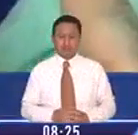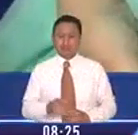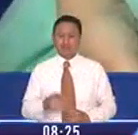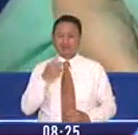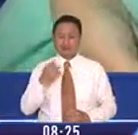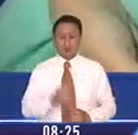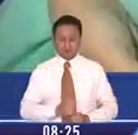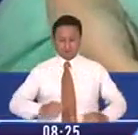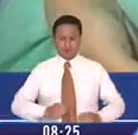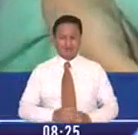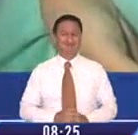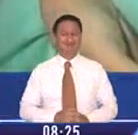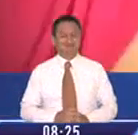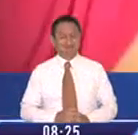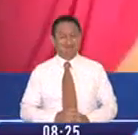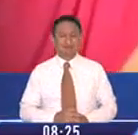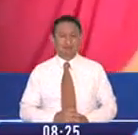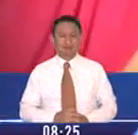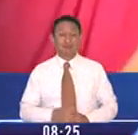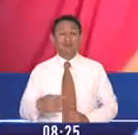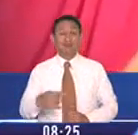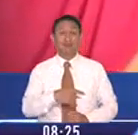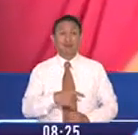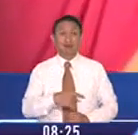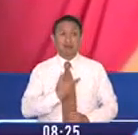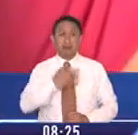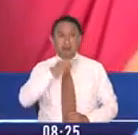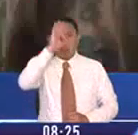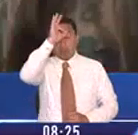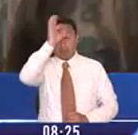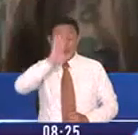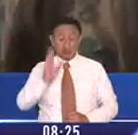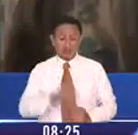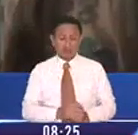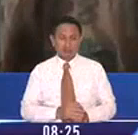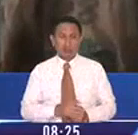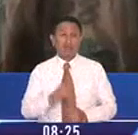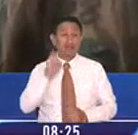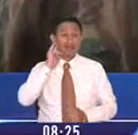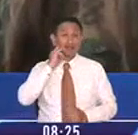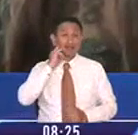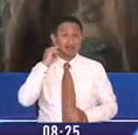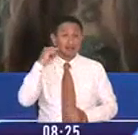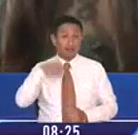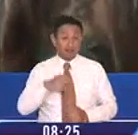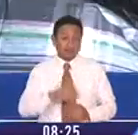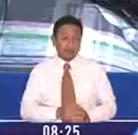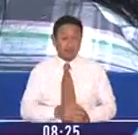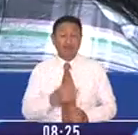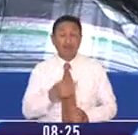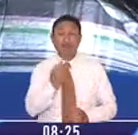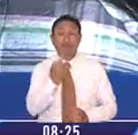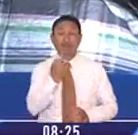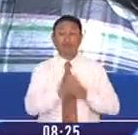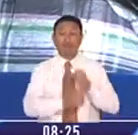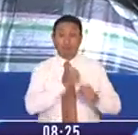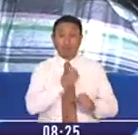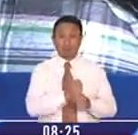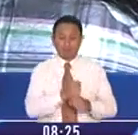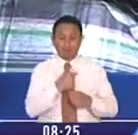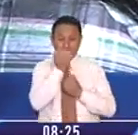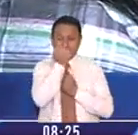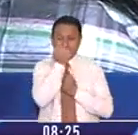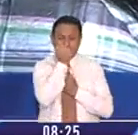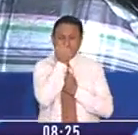dijo que se está engordando. Hasta ese momento no sospechaba nada, pero la niña, que en ese entonces tenía 11 años, le